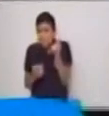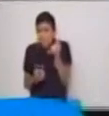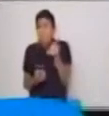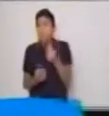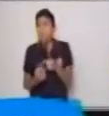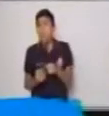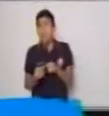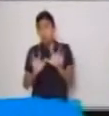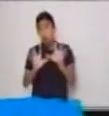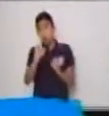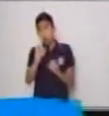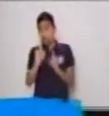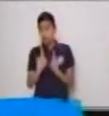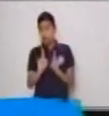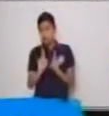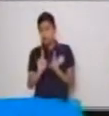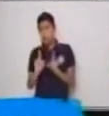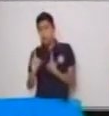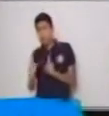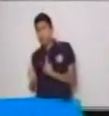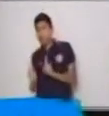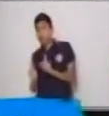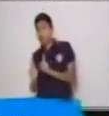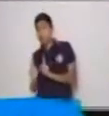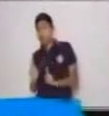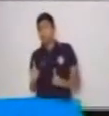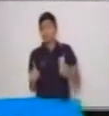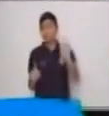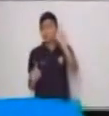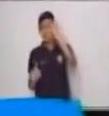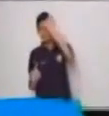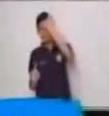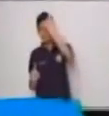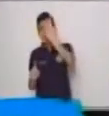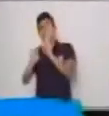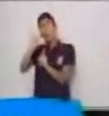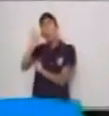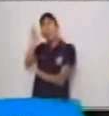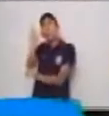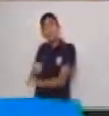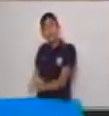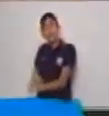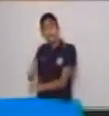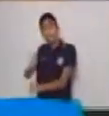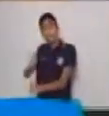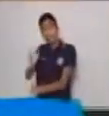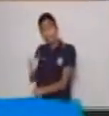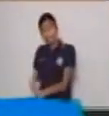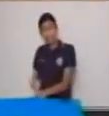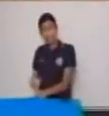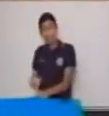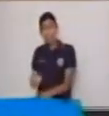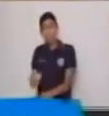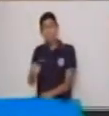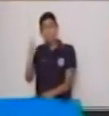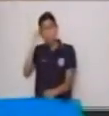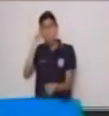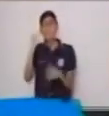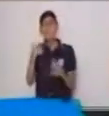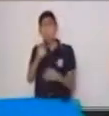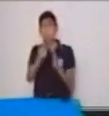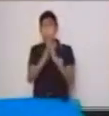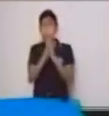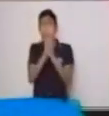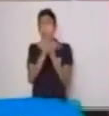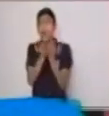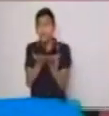colocar la unidad bajo la unidad. Entonces, siempre recordemos que nuestro cuaderno